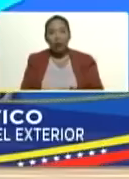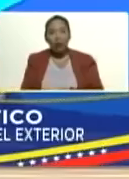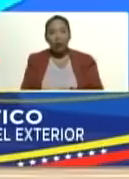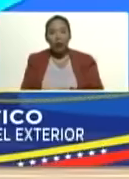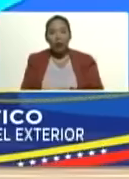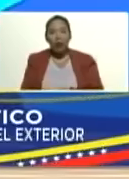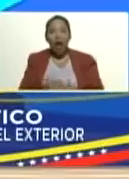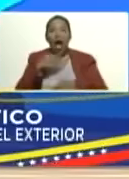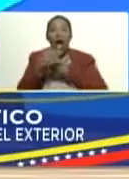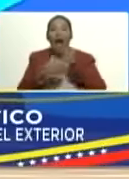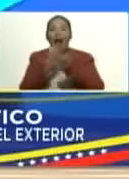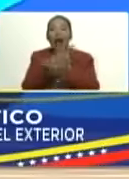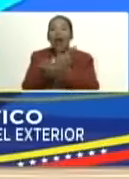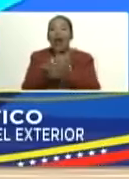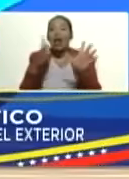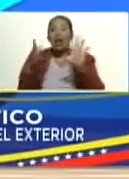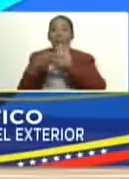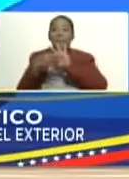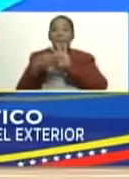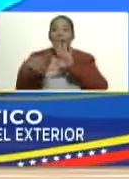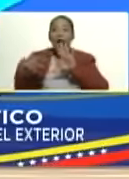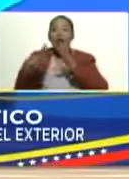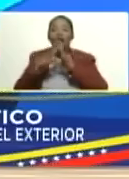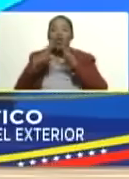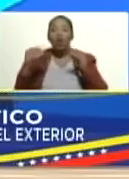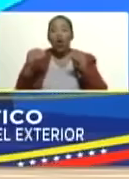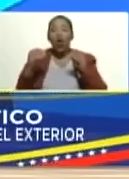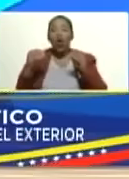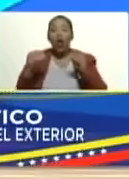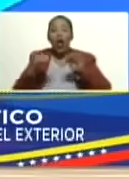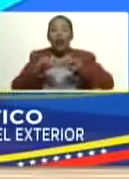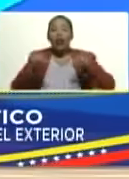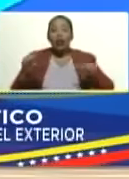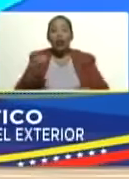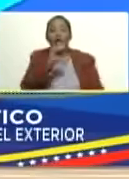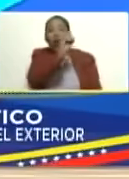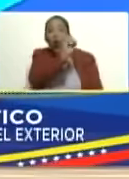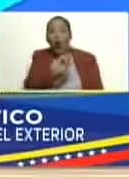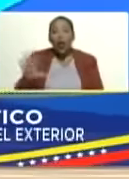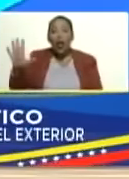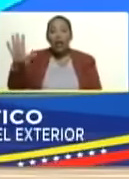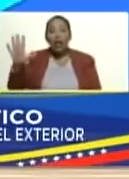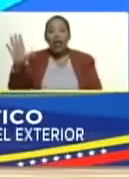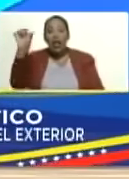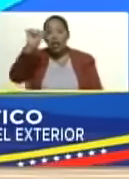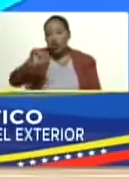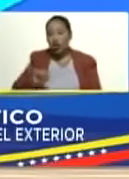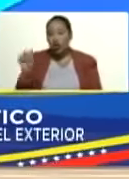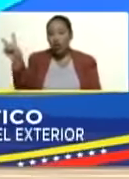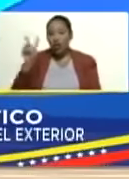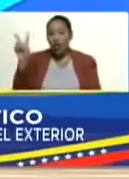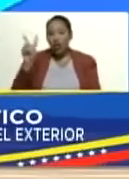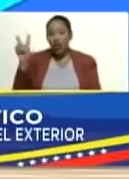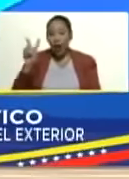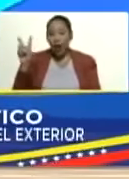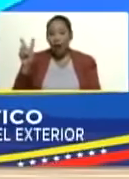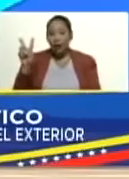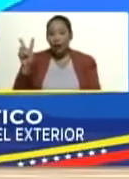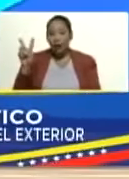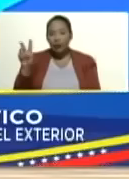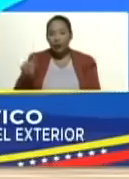libere todo el territorio de Oriente y del sur venezolano, donde está la Guayana